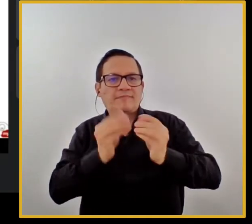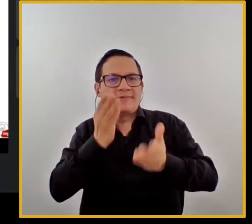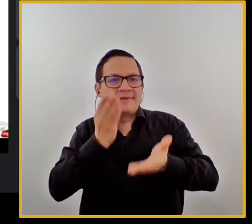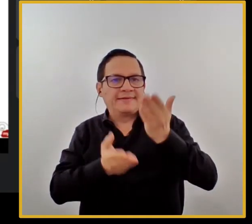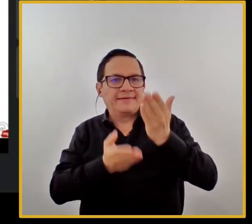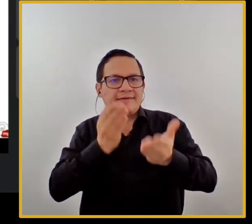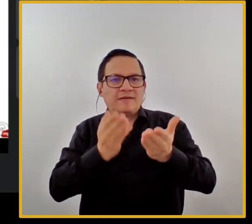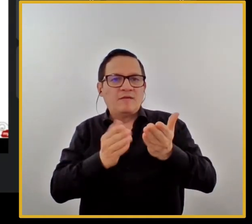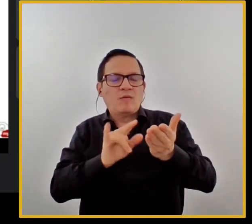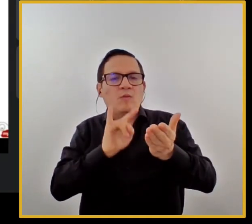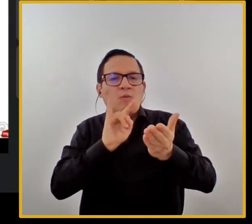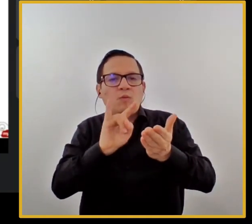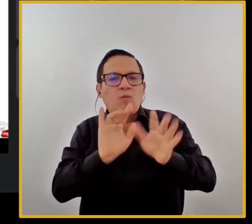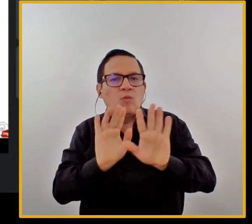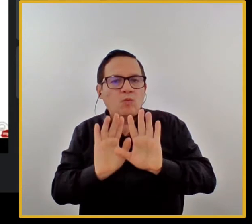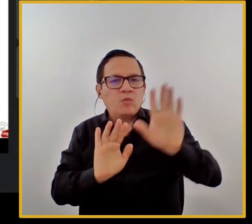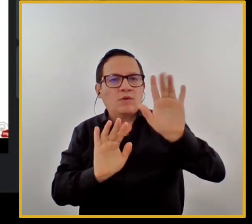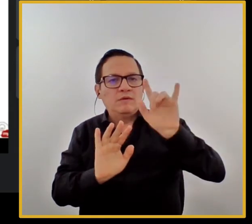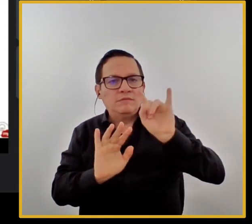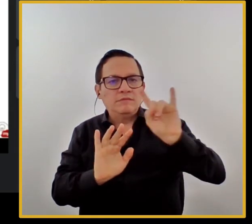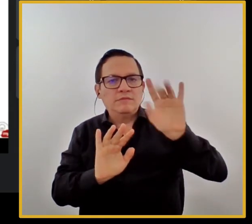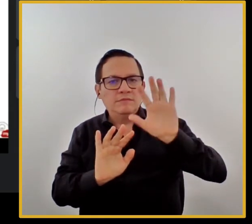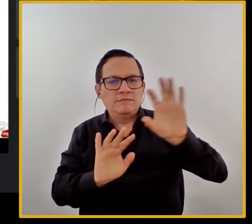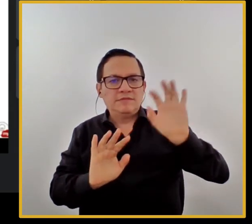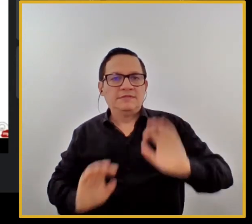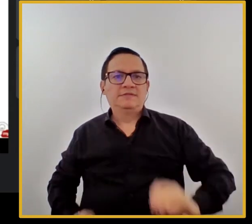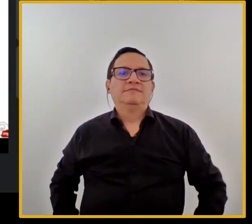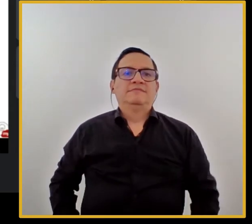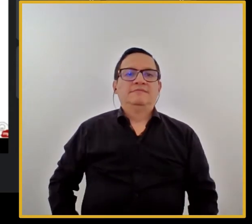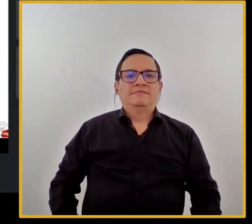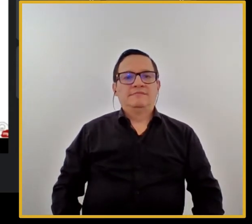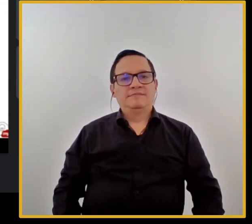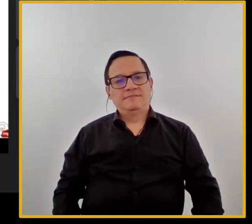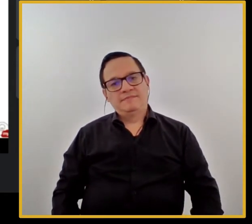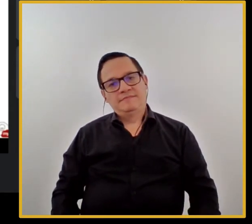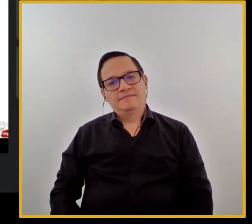en términos de u acá a este lado.